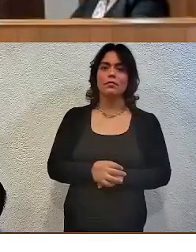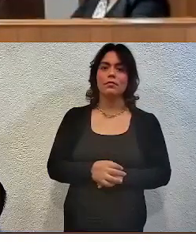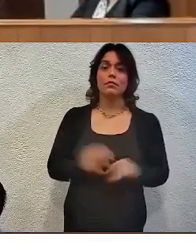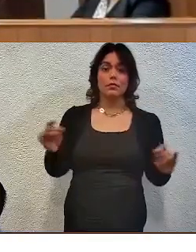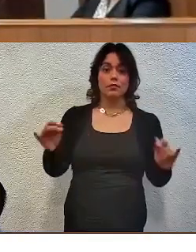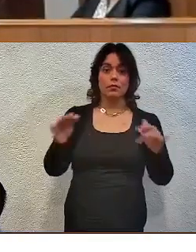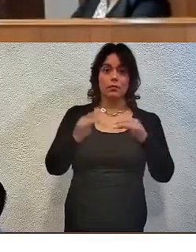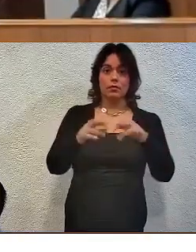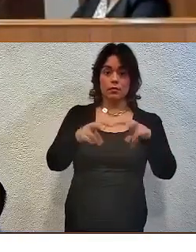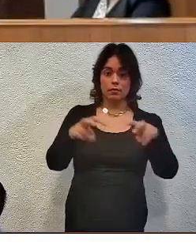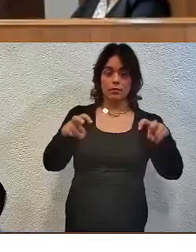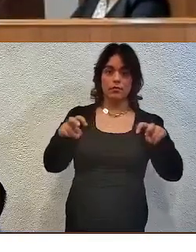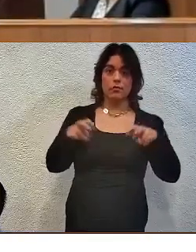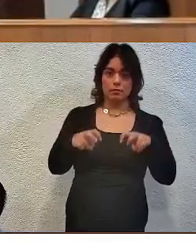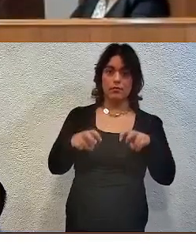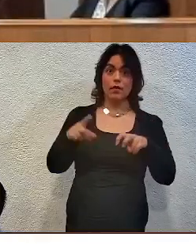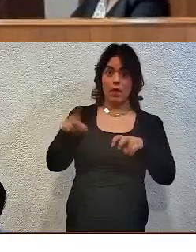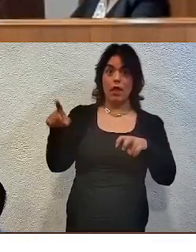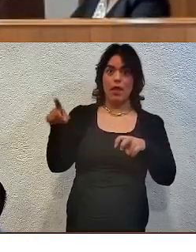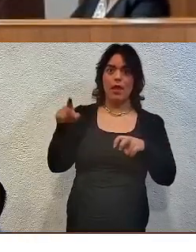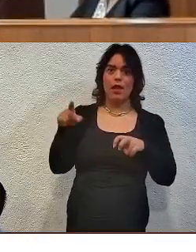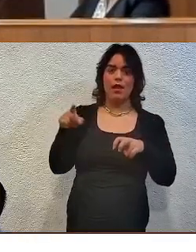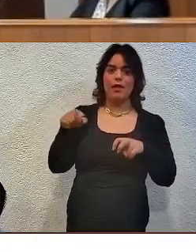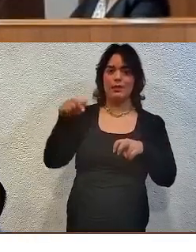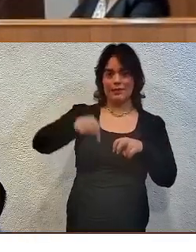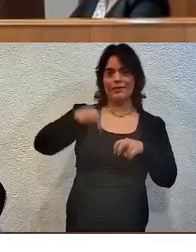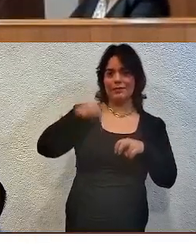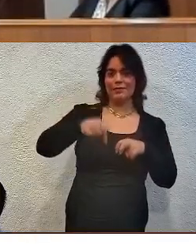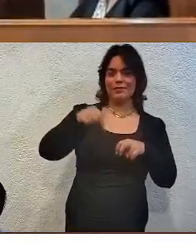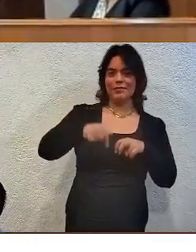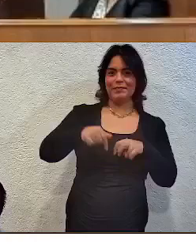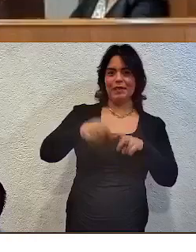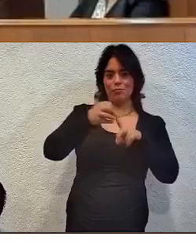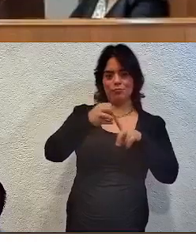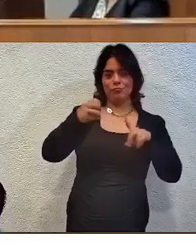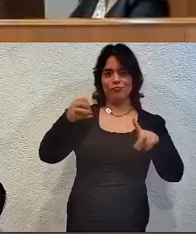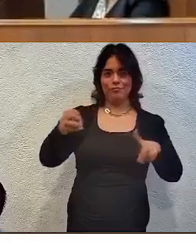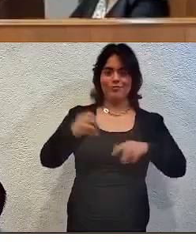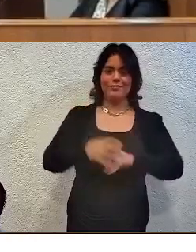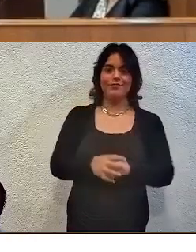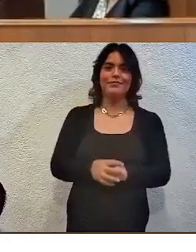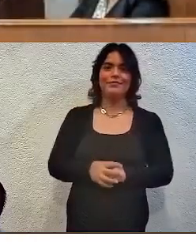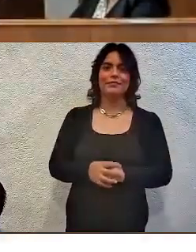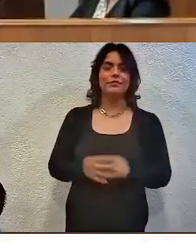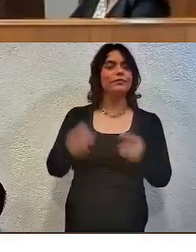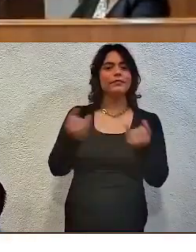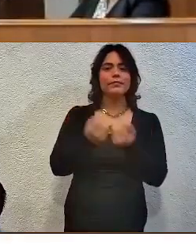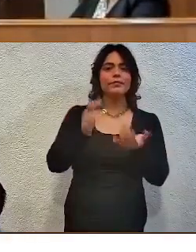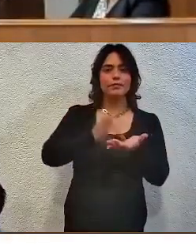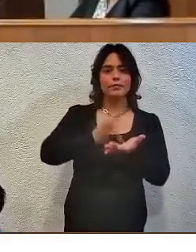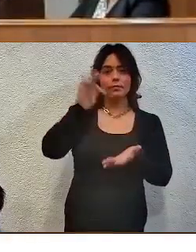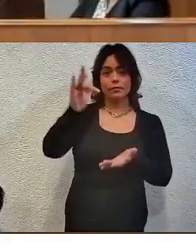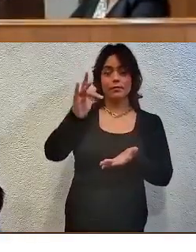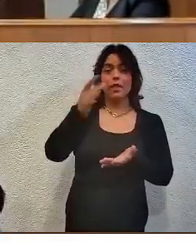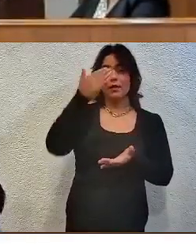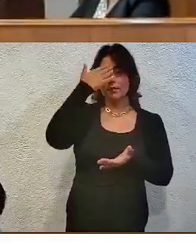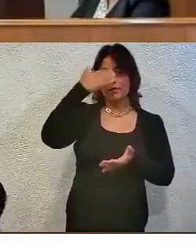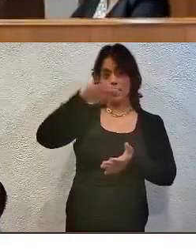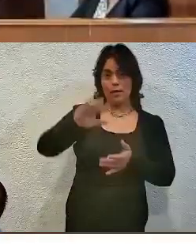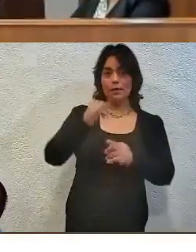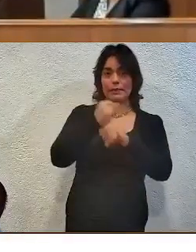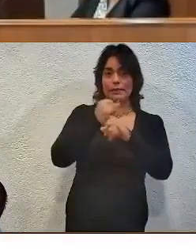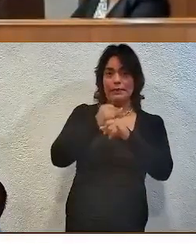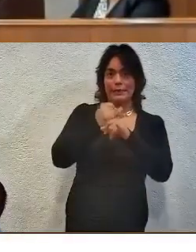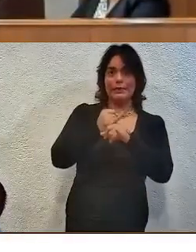integrantes del pleno de este órgano jurisdiccional y agradezco, por supuesto, a quienes nos siguen a través de nuestras